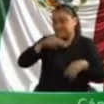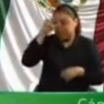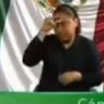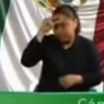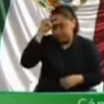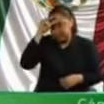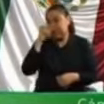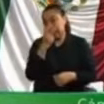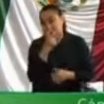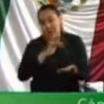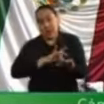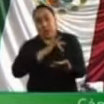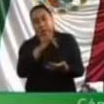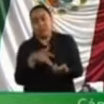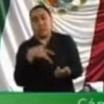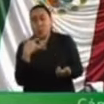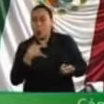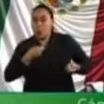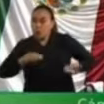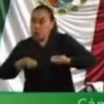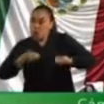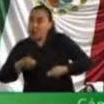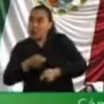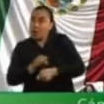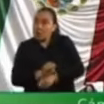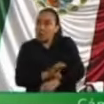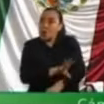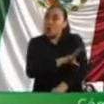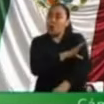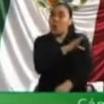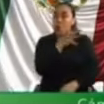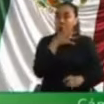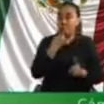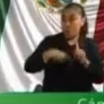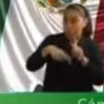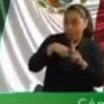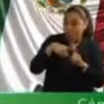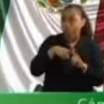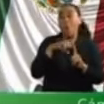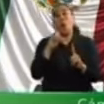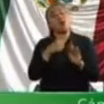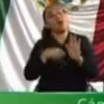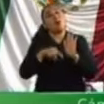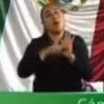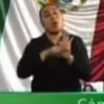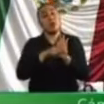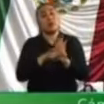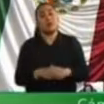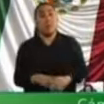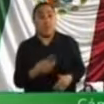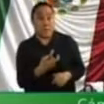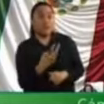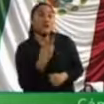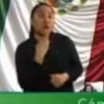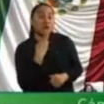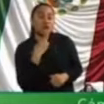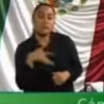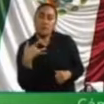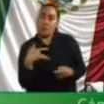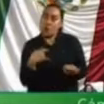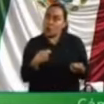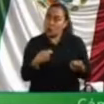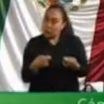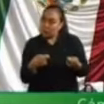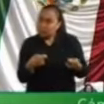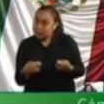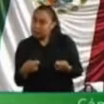catalizador de los emociones tanto positivas como negativas ayuda a controlar la